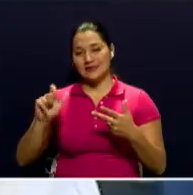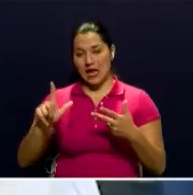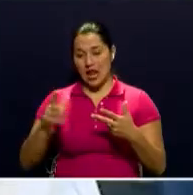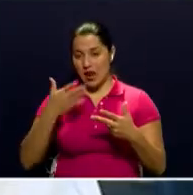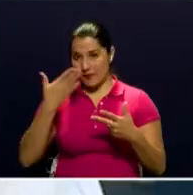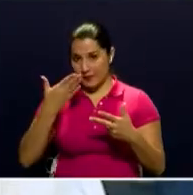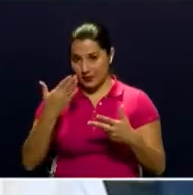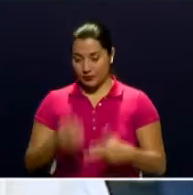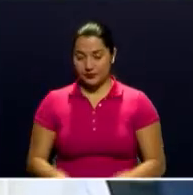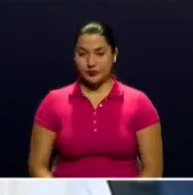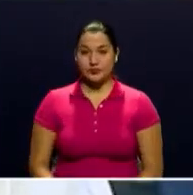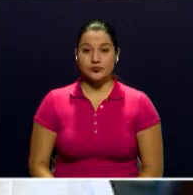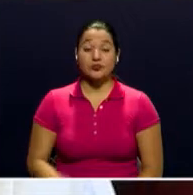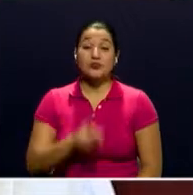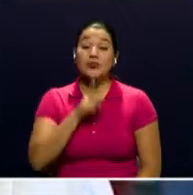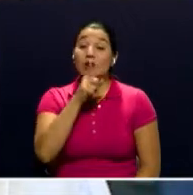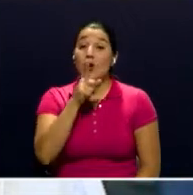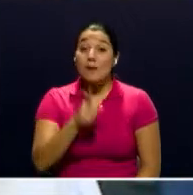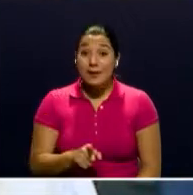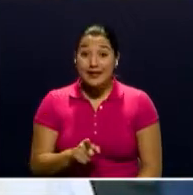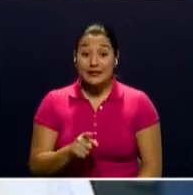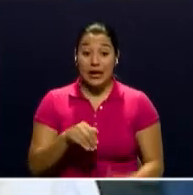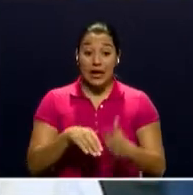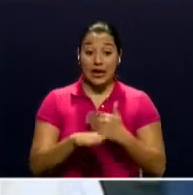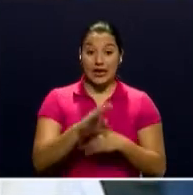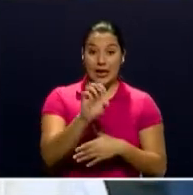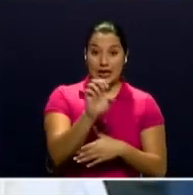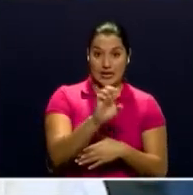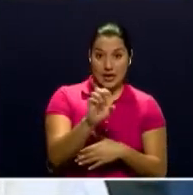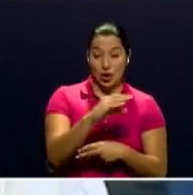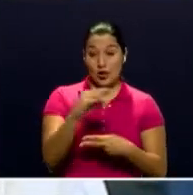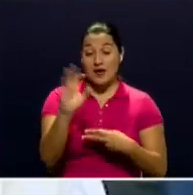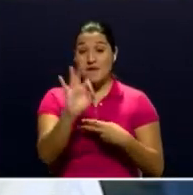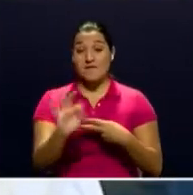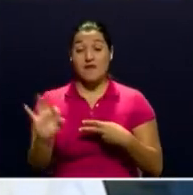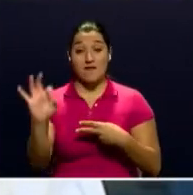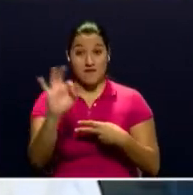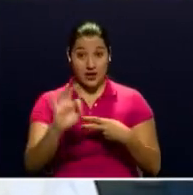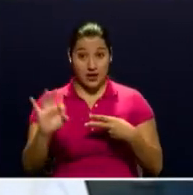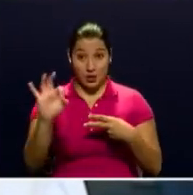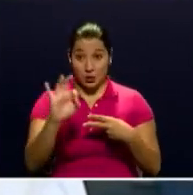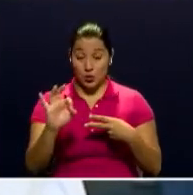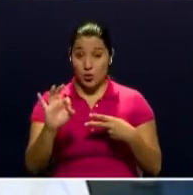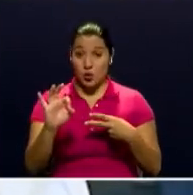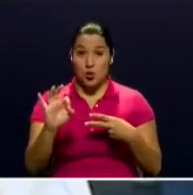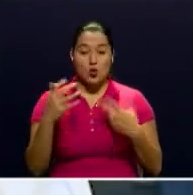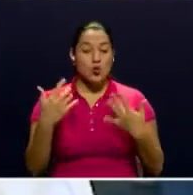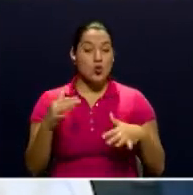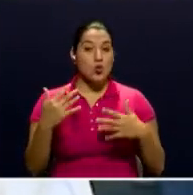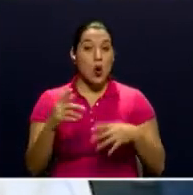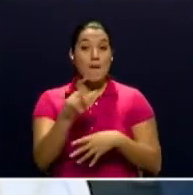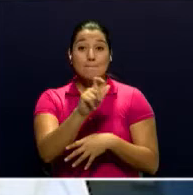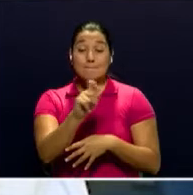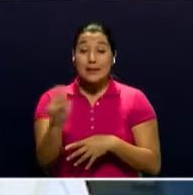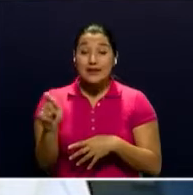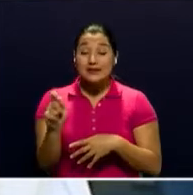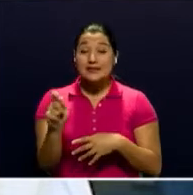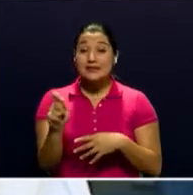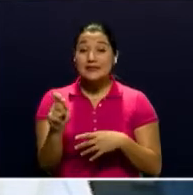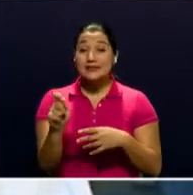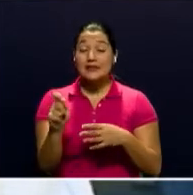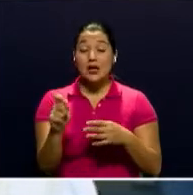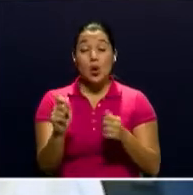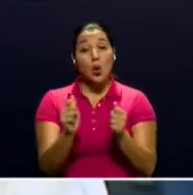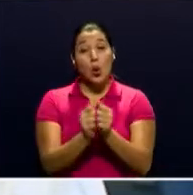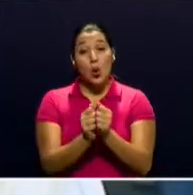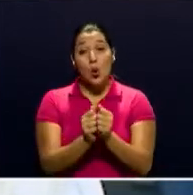En realidad, tanto el mes de enero como el mes de febrero fueron meses con relativamente una